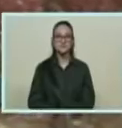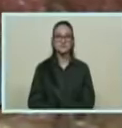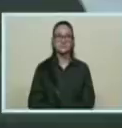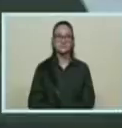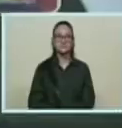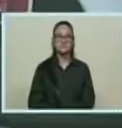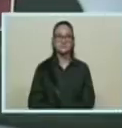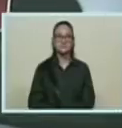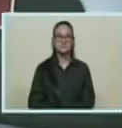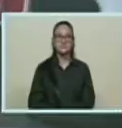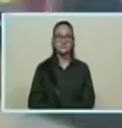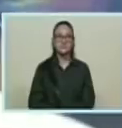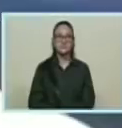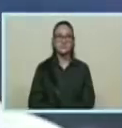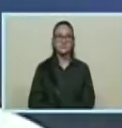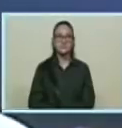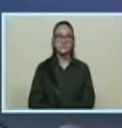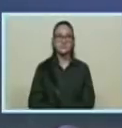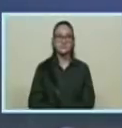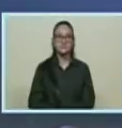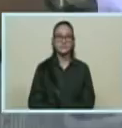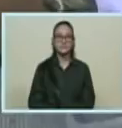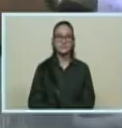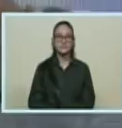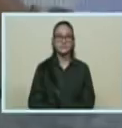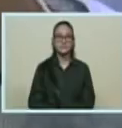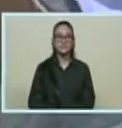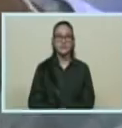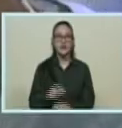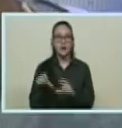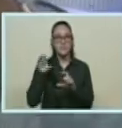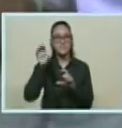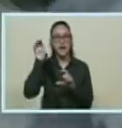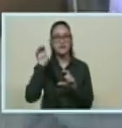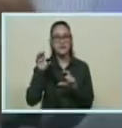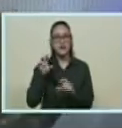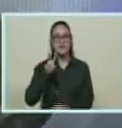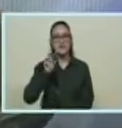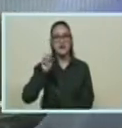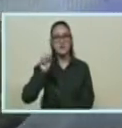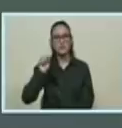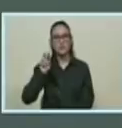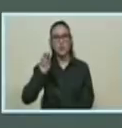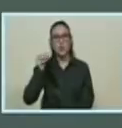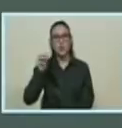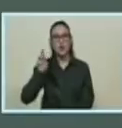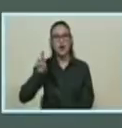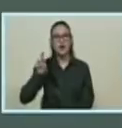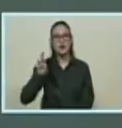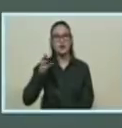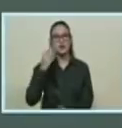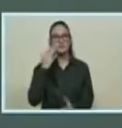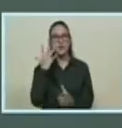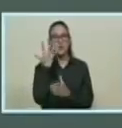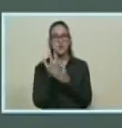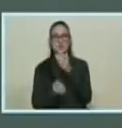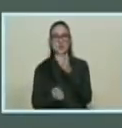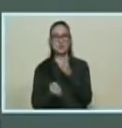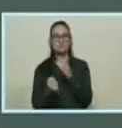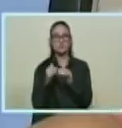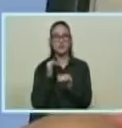Entra en una nueva etapa el carnet de la patria. Vamos al buscador, escribimos bqr.org y descargamos la